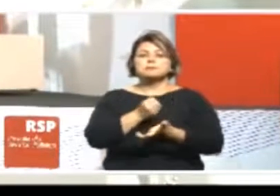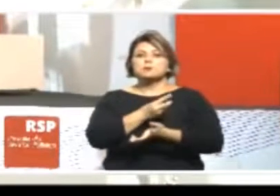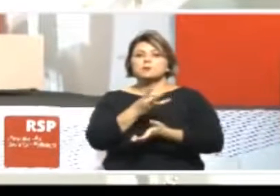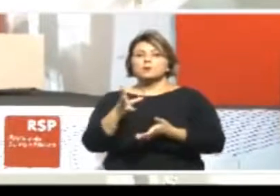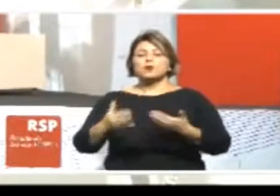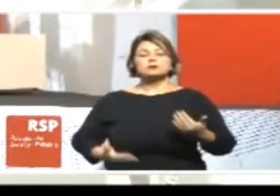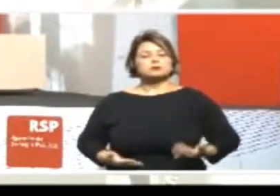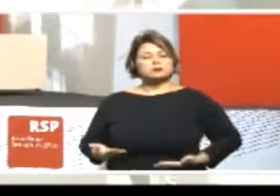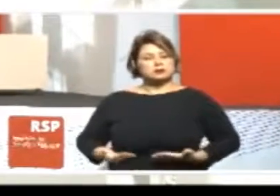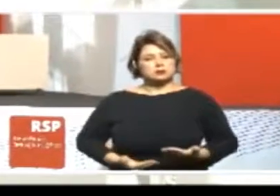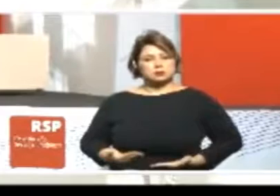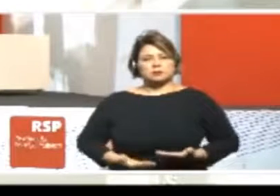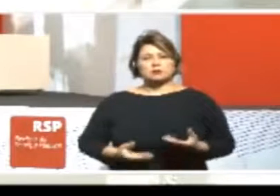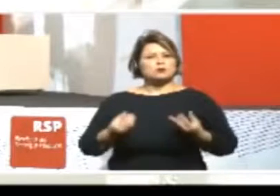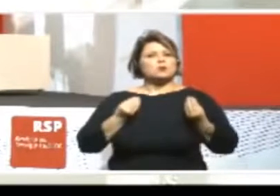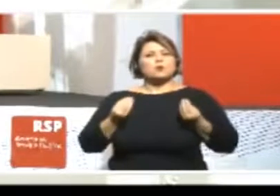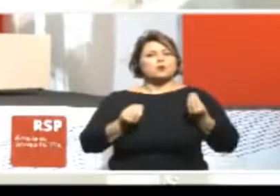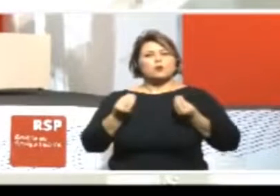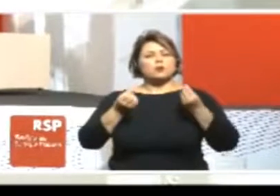variación? Entonces,